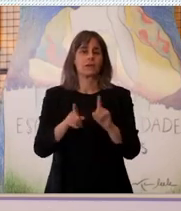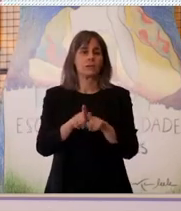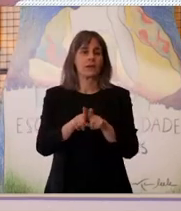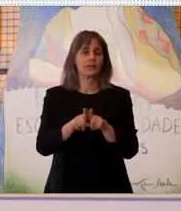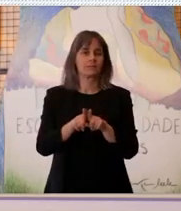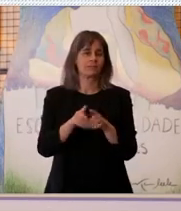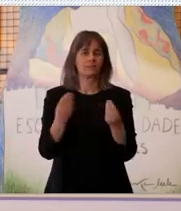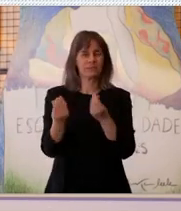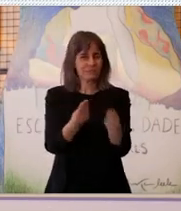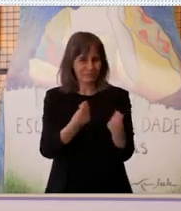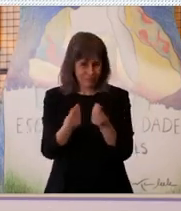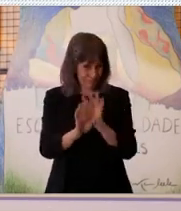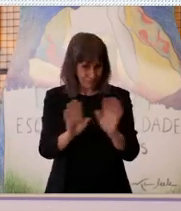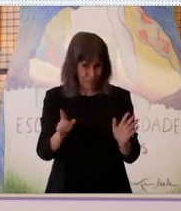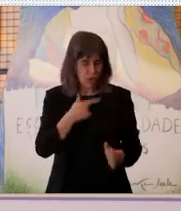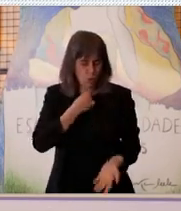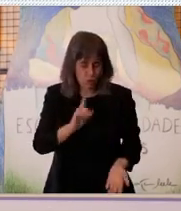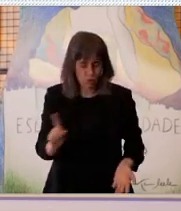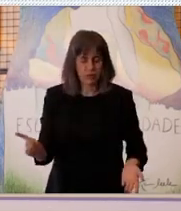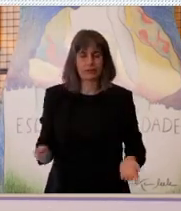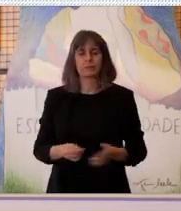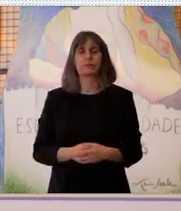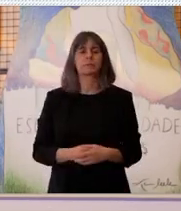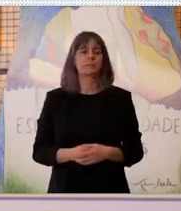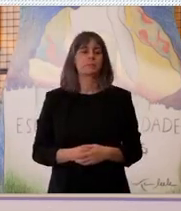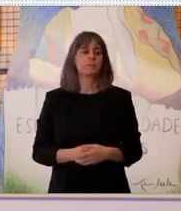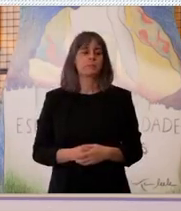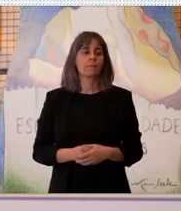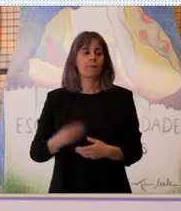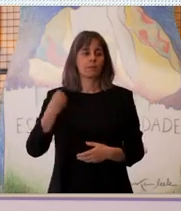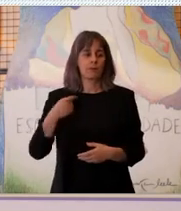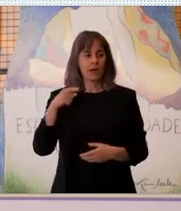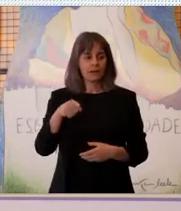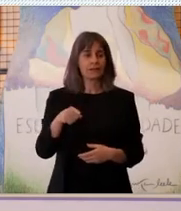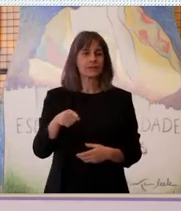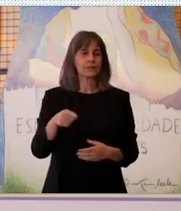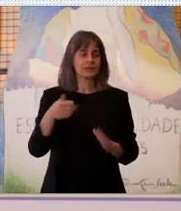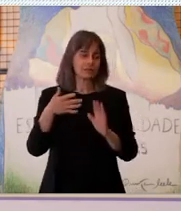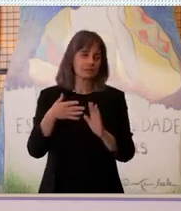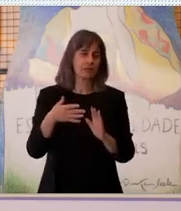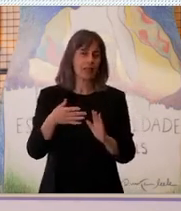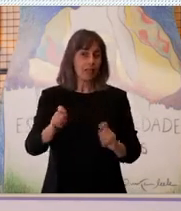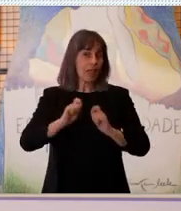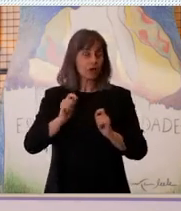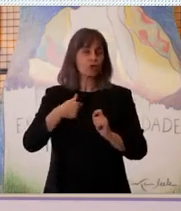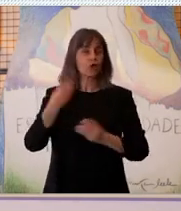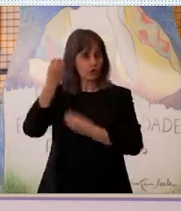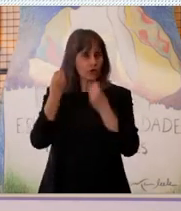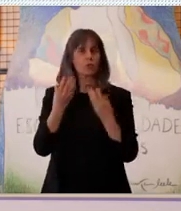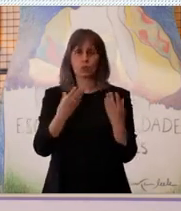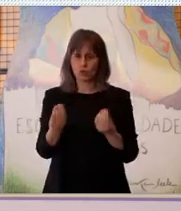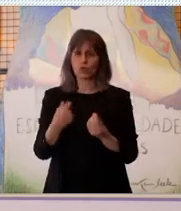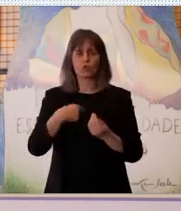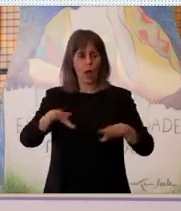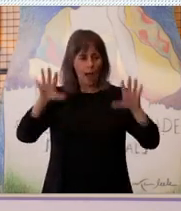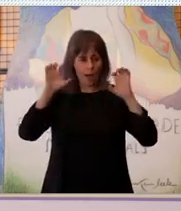no me no me no me no me ha gustado y en ese sentido Pues sí pero me ha hecho reflexionar mucho he aprendido muchísimo